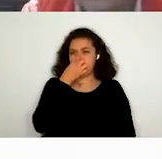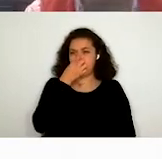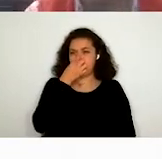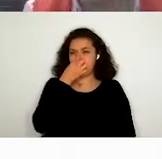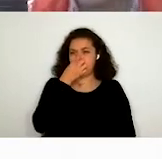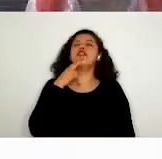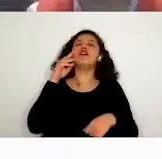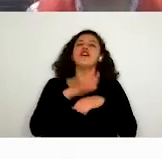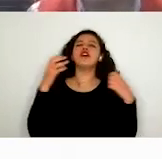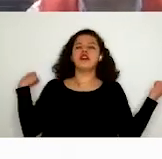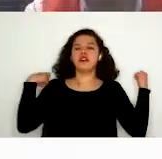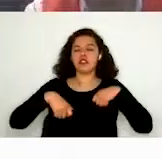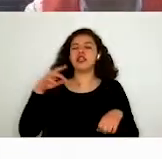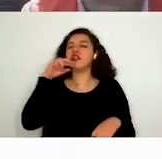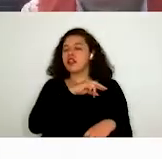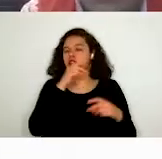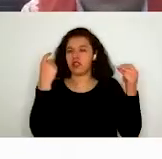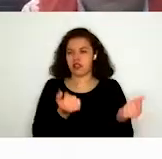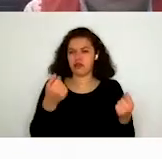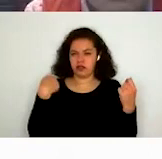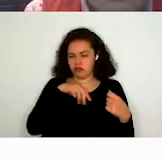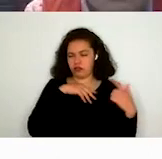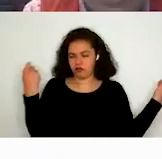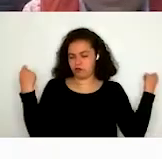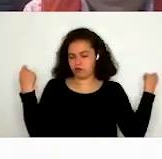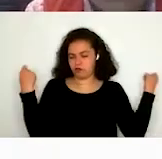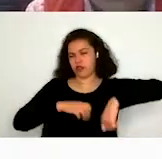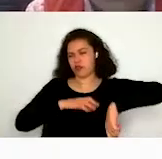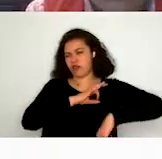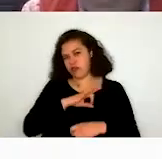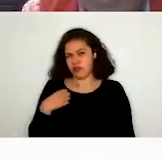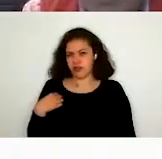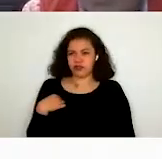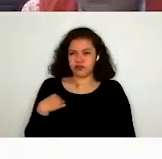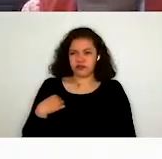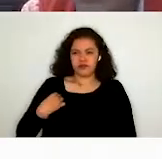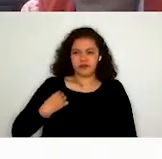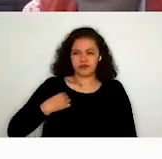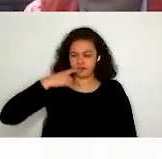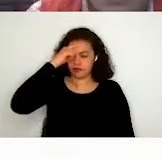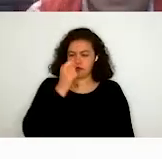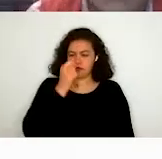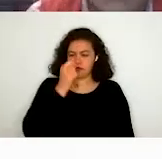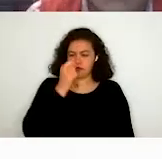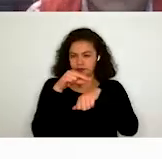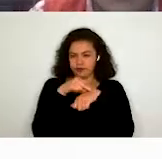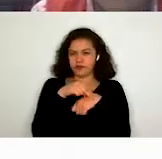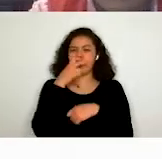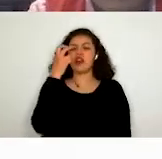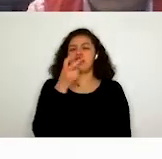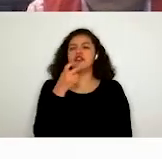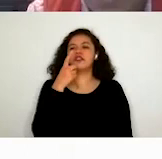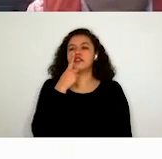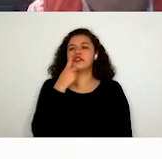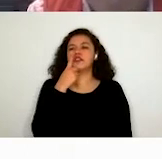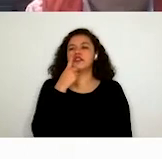llega la emergencia y rápidamente nos los podemos colocar, ¿no? Entonces, para la brigada de primeros auxilios, esta va a estar identificada de